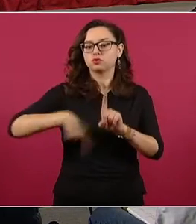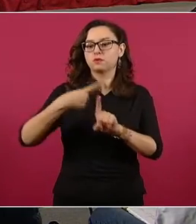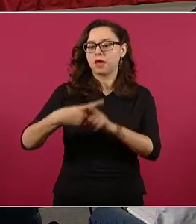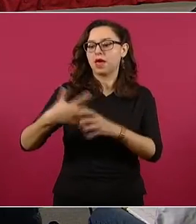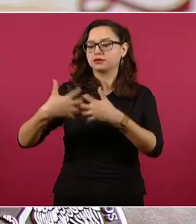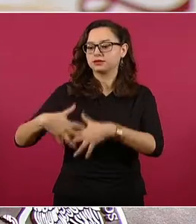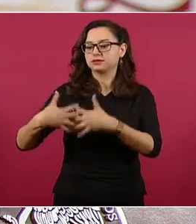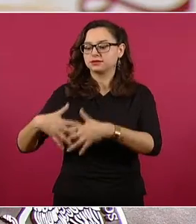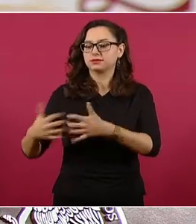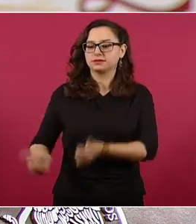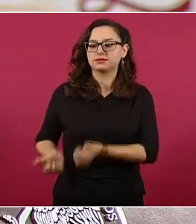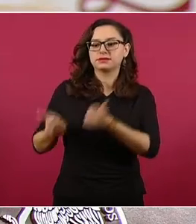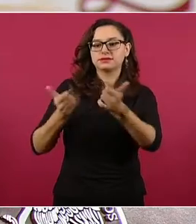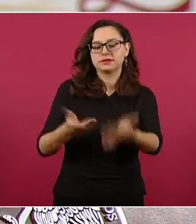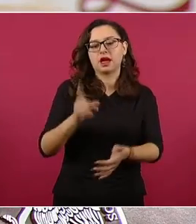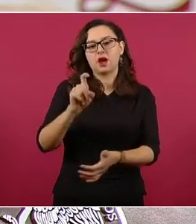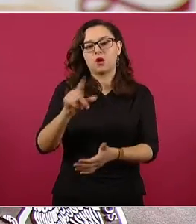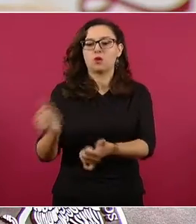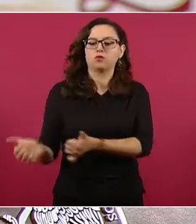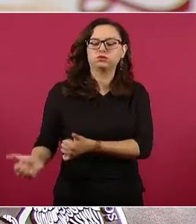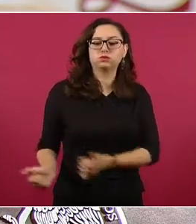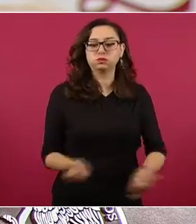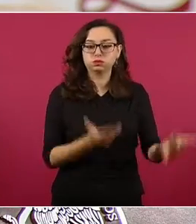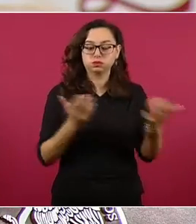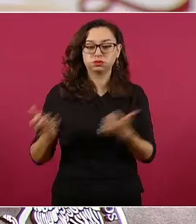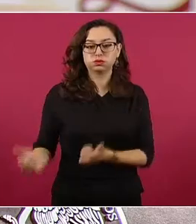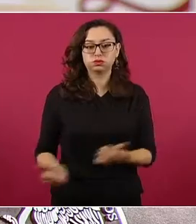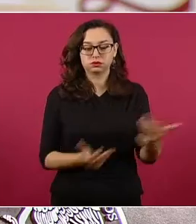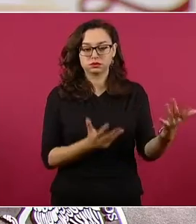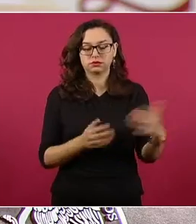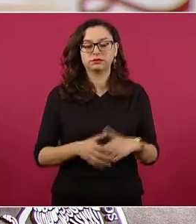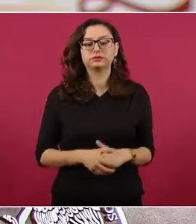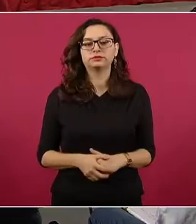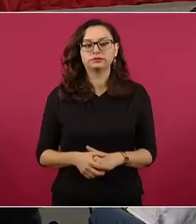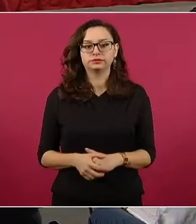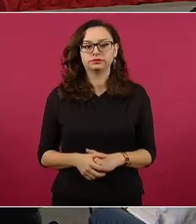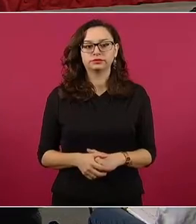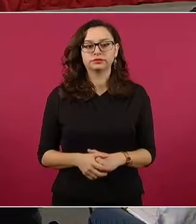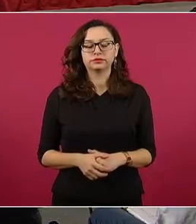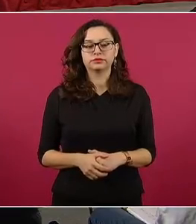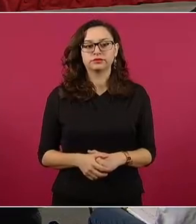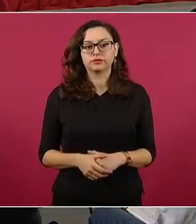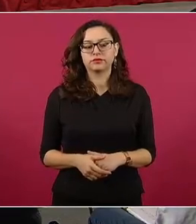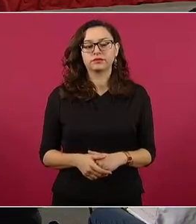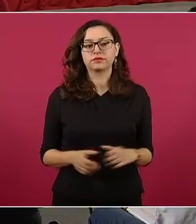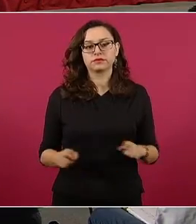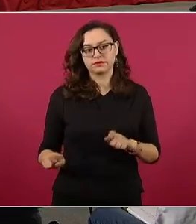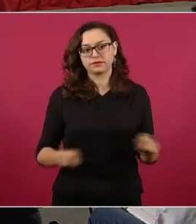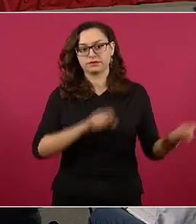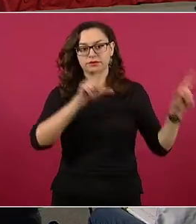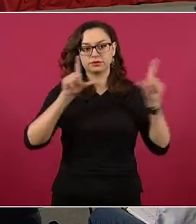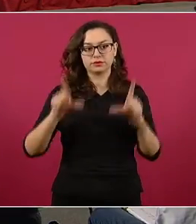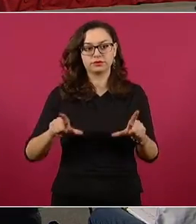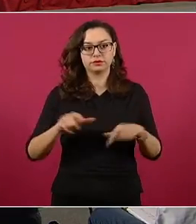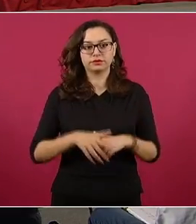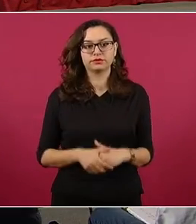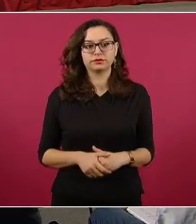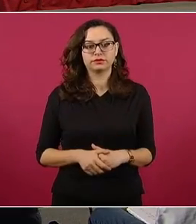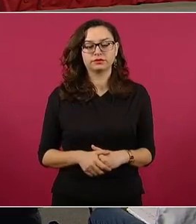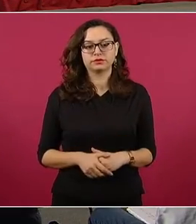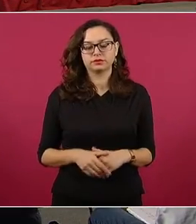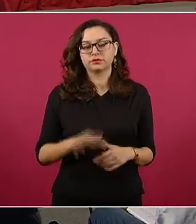desde 50 hasta 100 caballos de fuerza. Y bueno, ahí ven la que sigue, por favor.